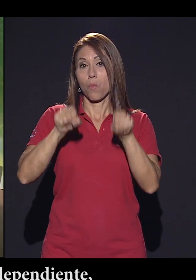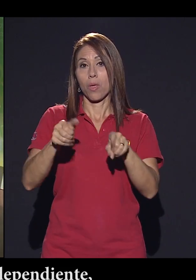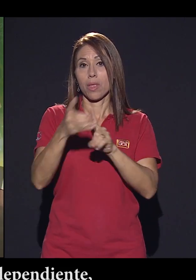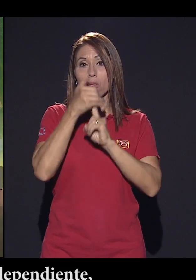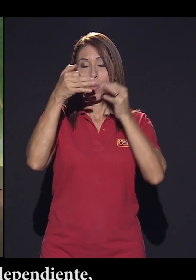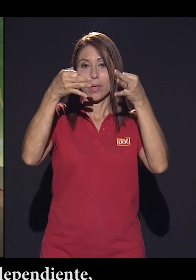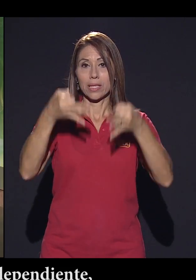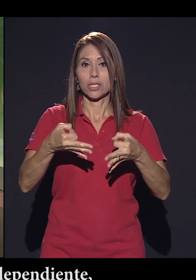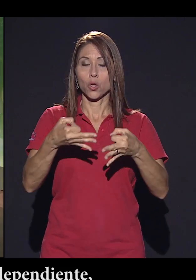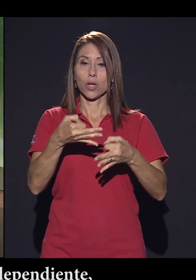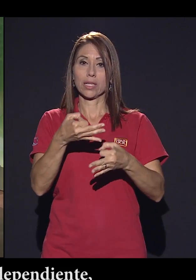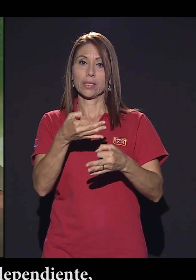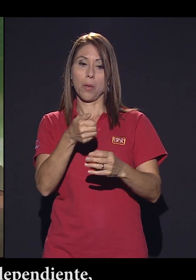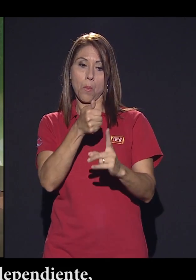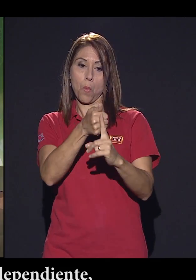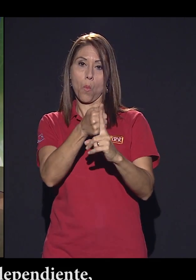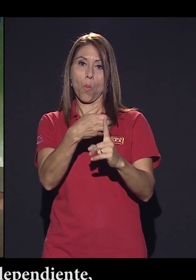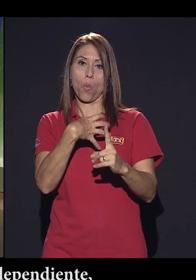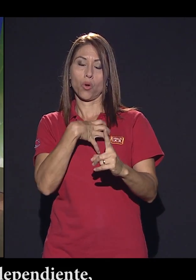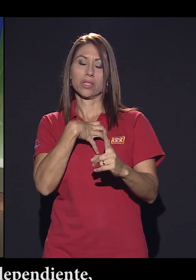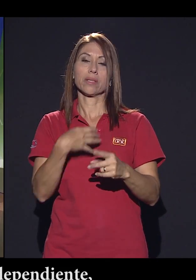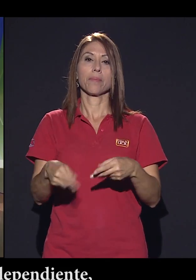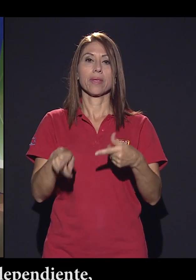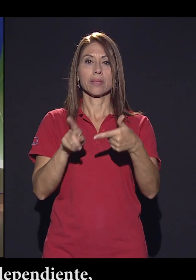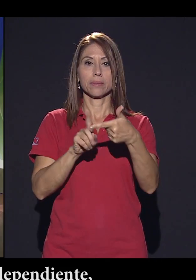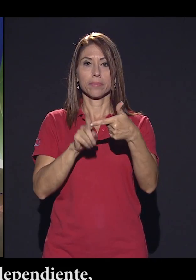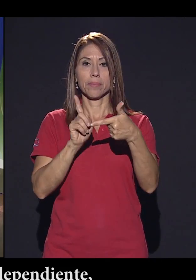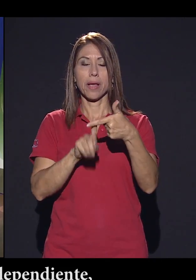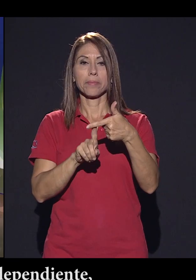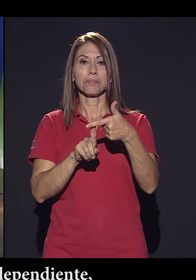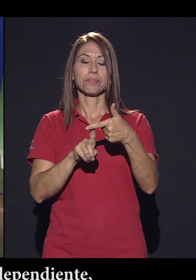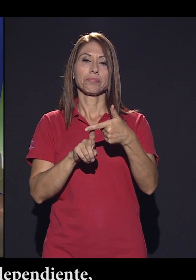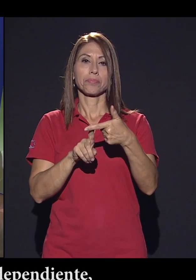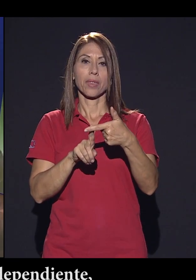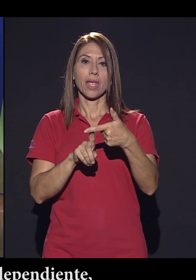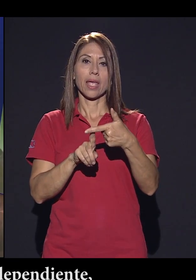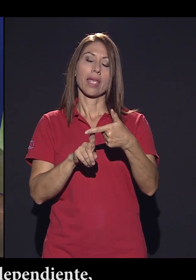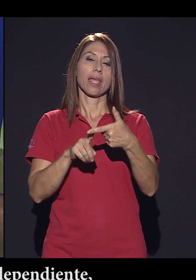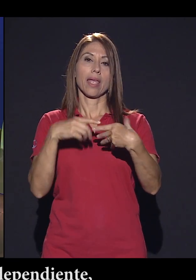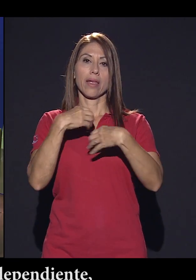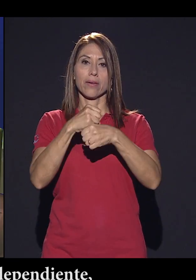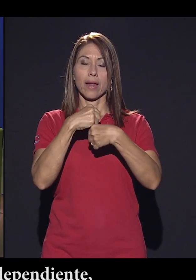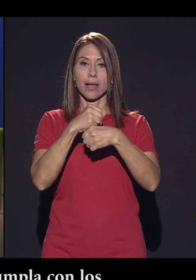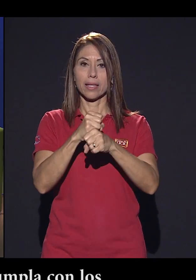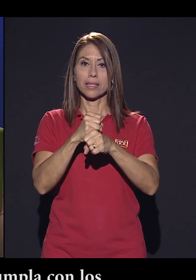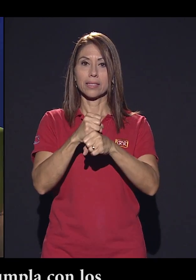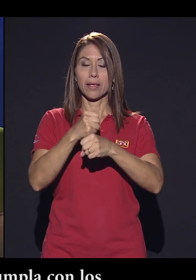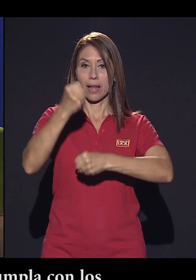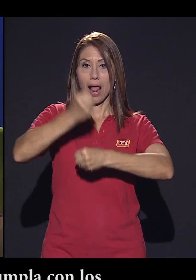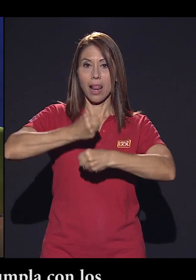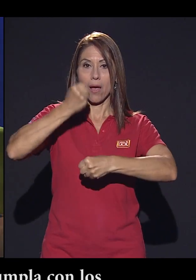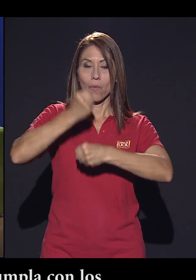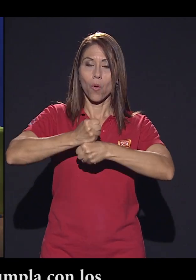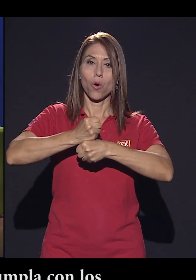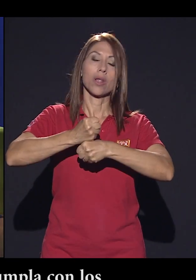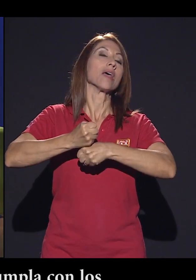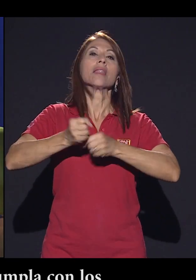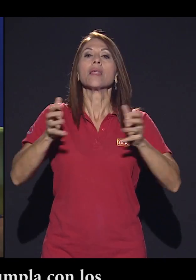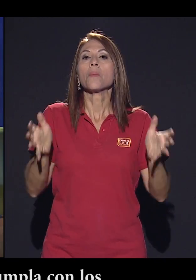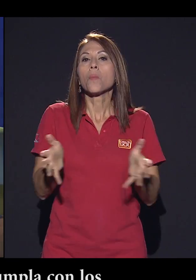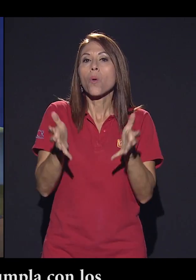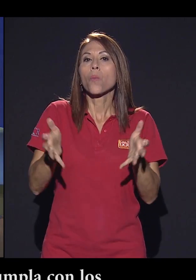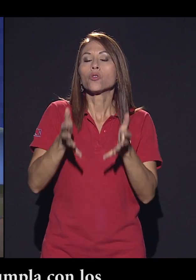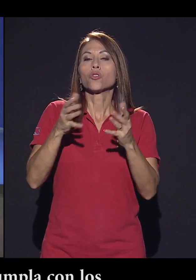tomar decisiones por sí misma, que realice las labores